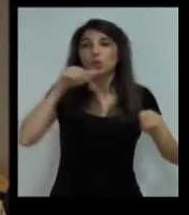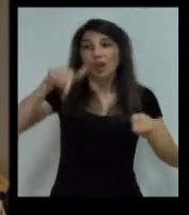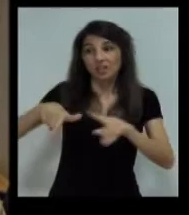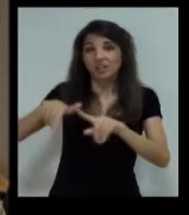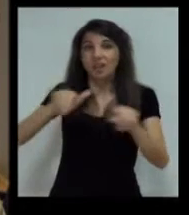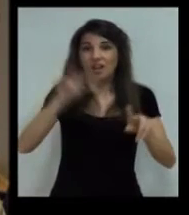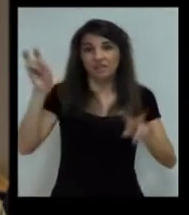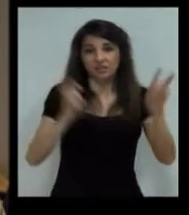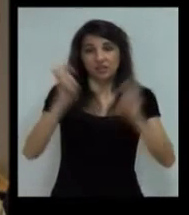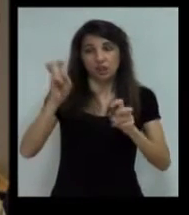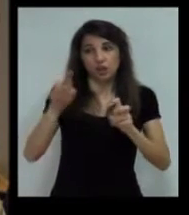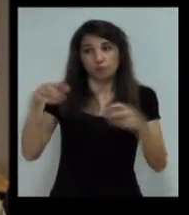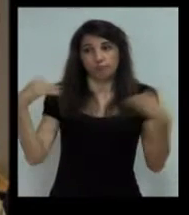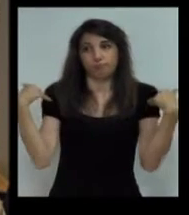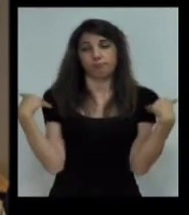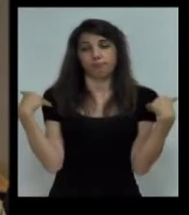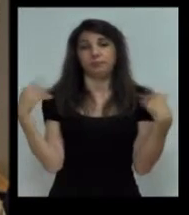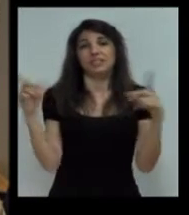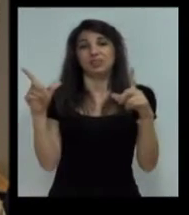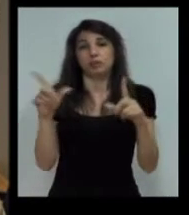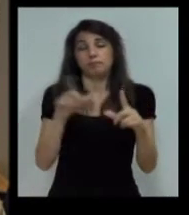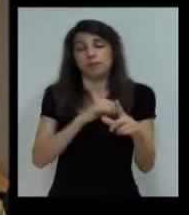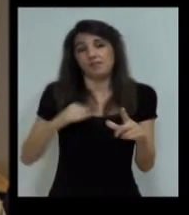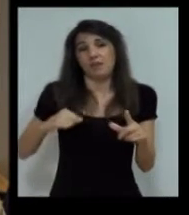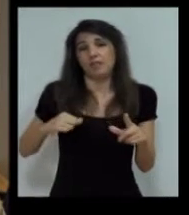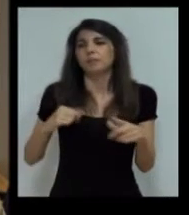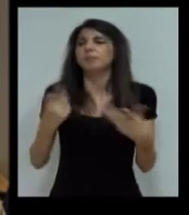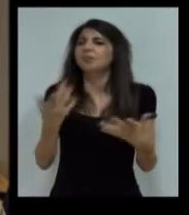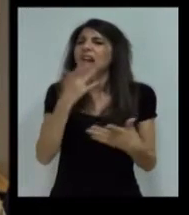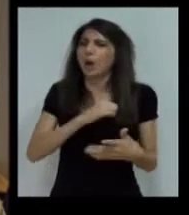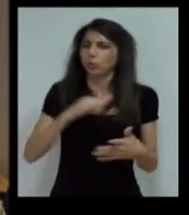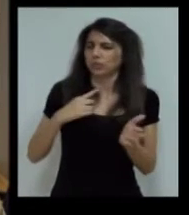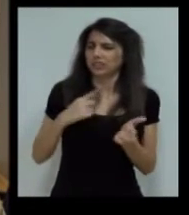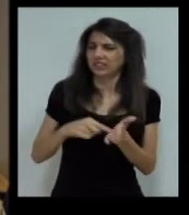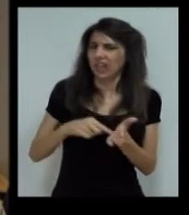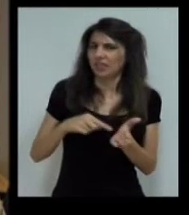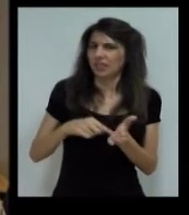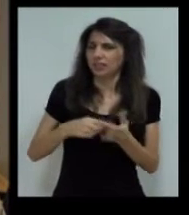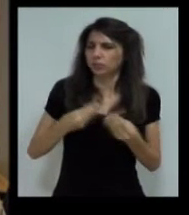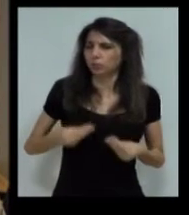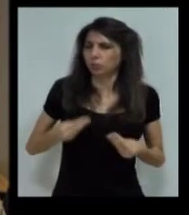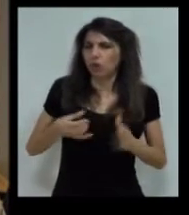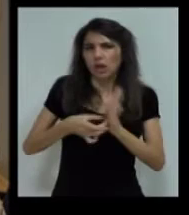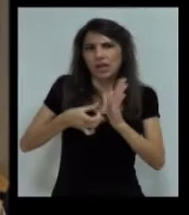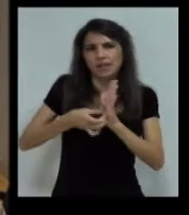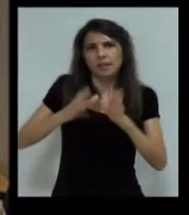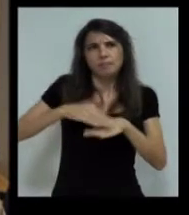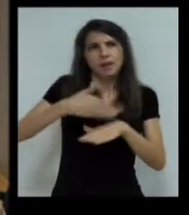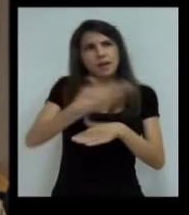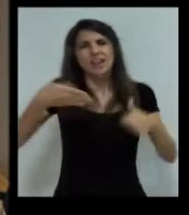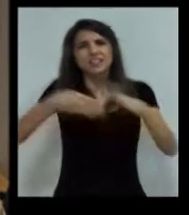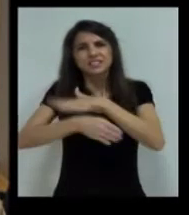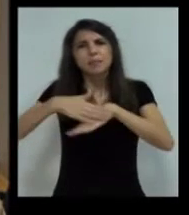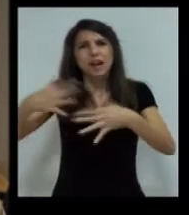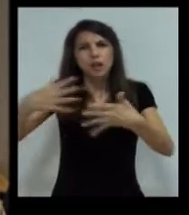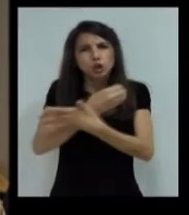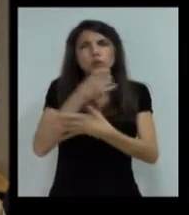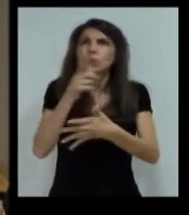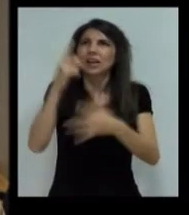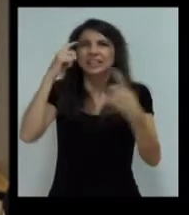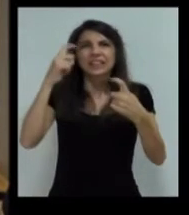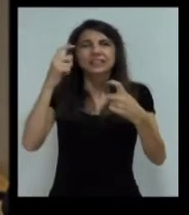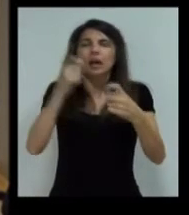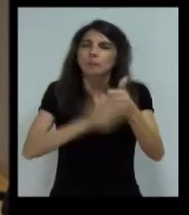también, ¿no? Esa autoexigencia de ser buenos en el mundo y que todo sea accesible para todos y que no prime el negocio y que no prime